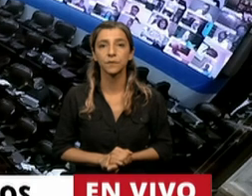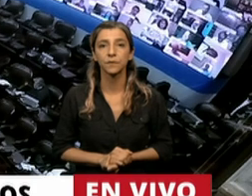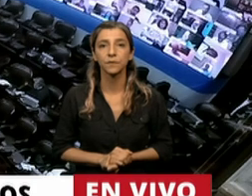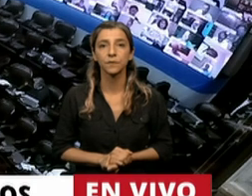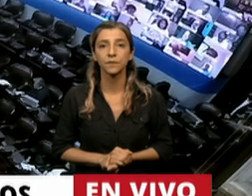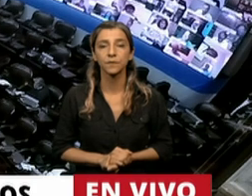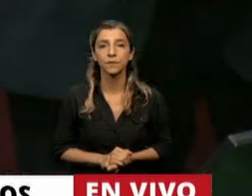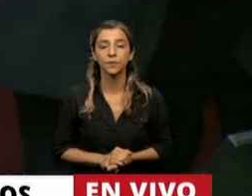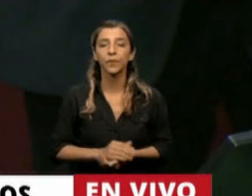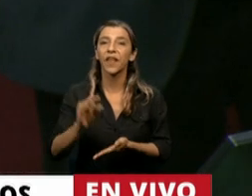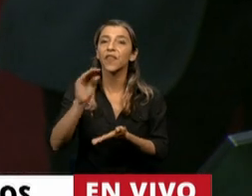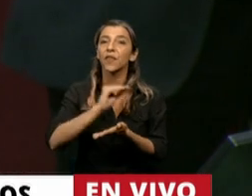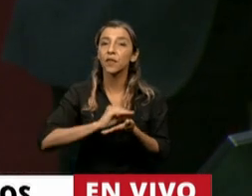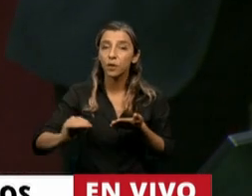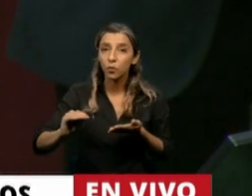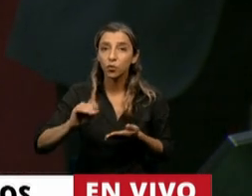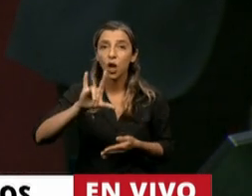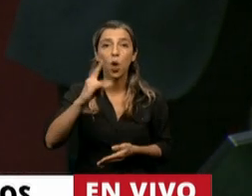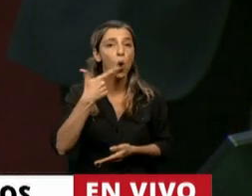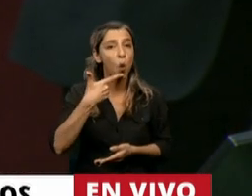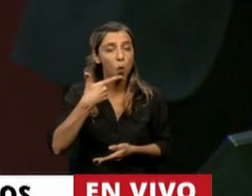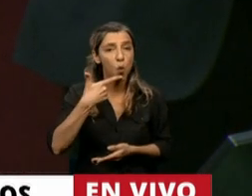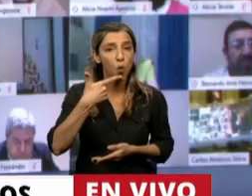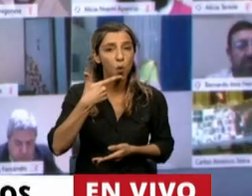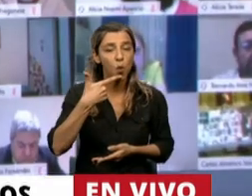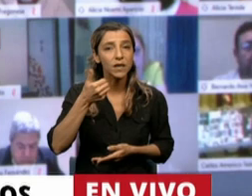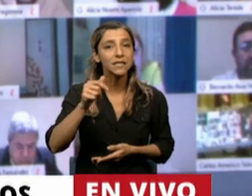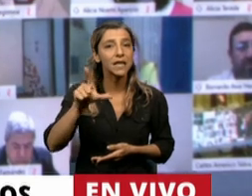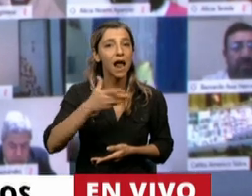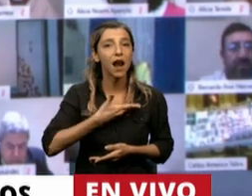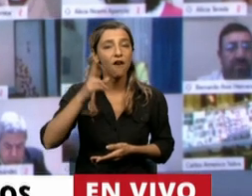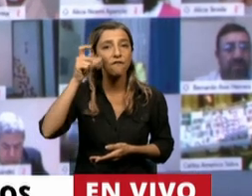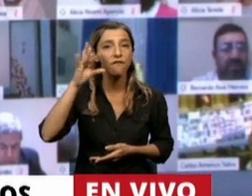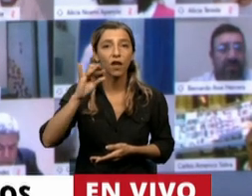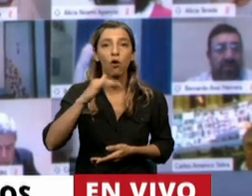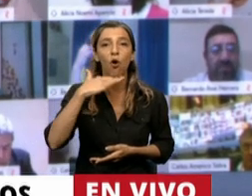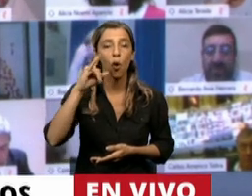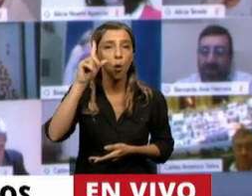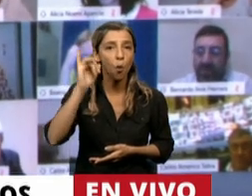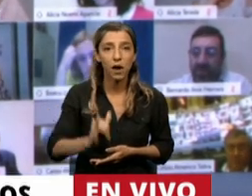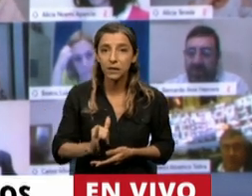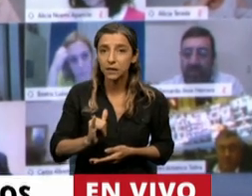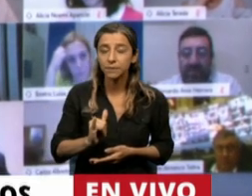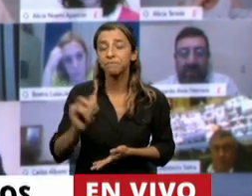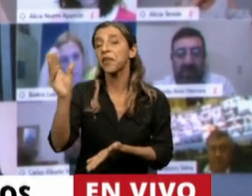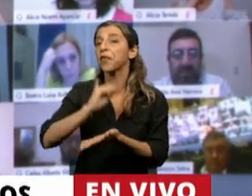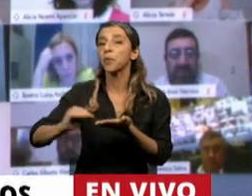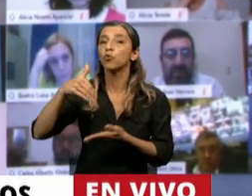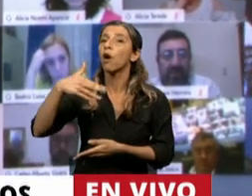juez diputado Luis Alfredo juez diputado José Luis martiarena